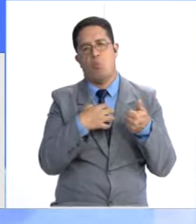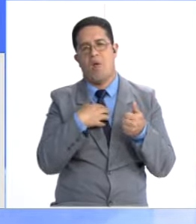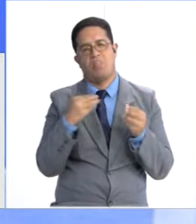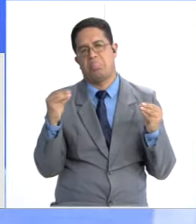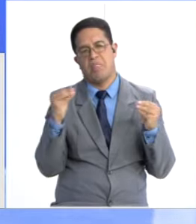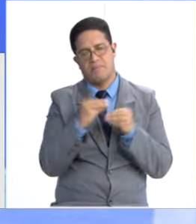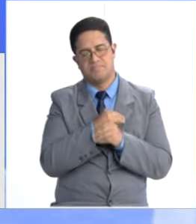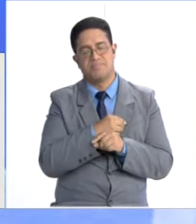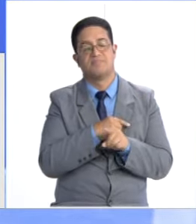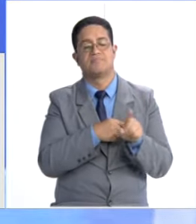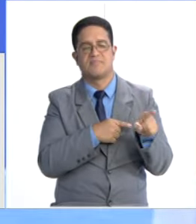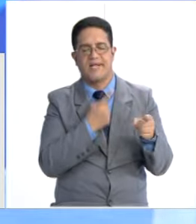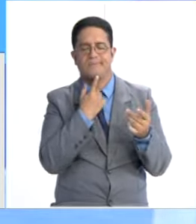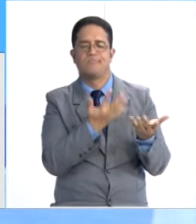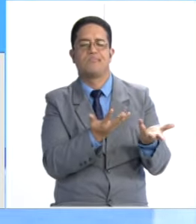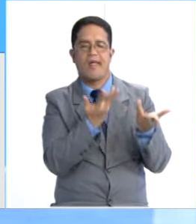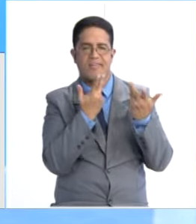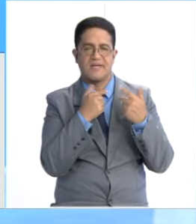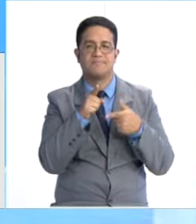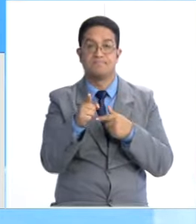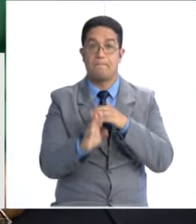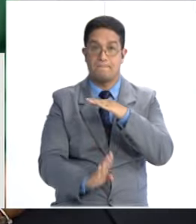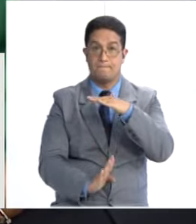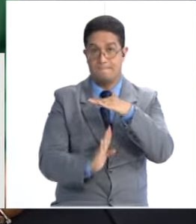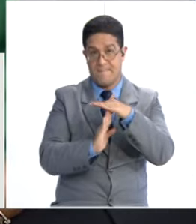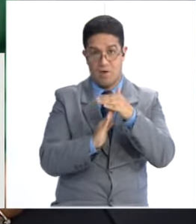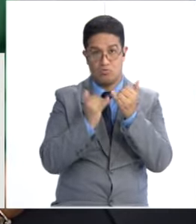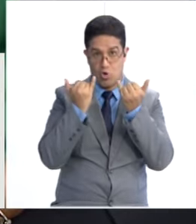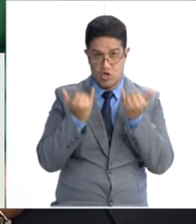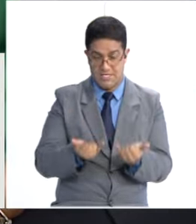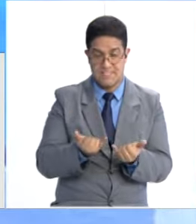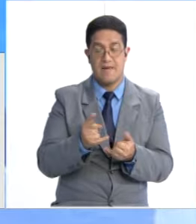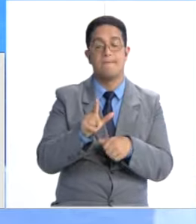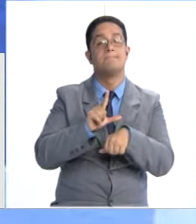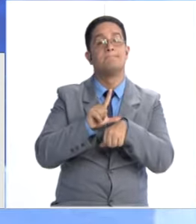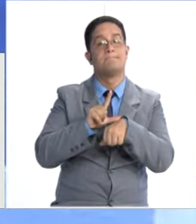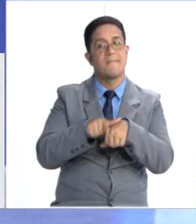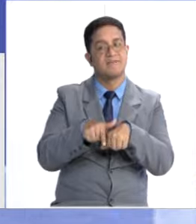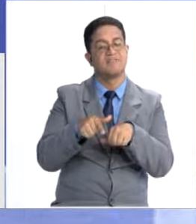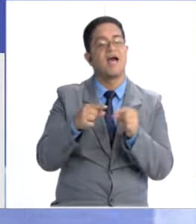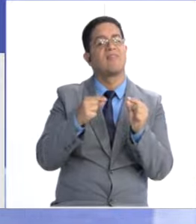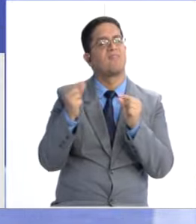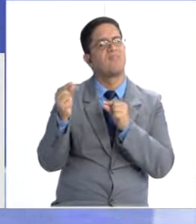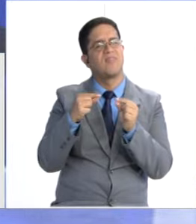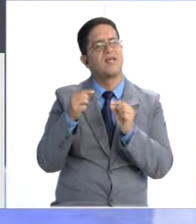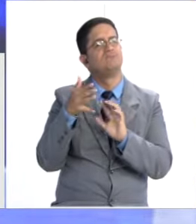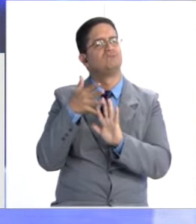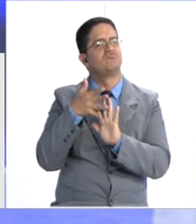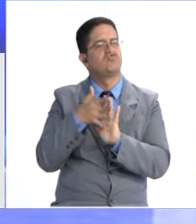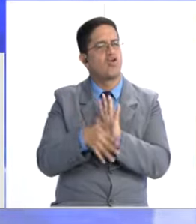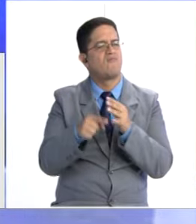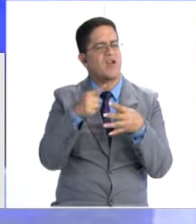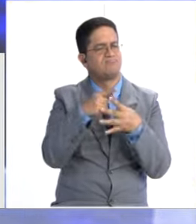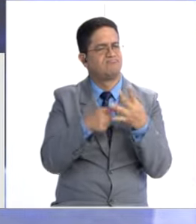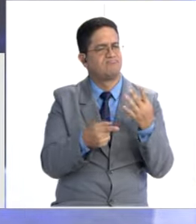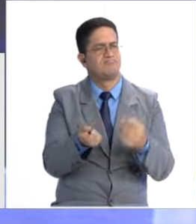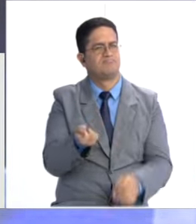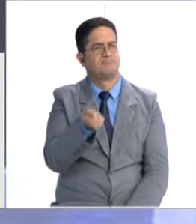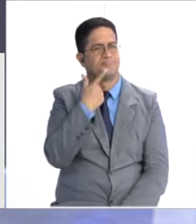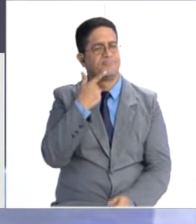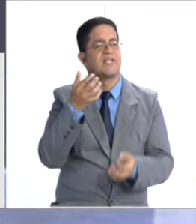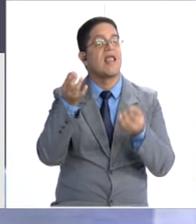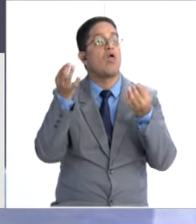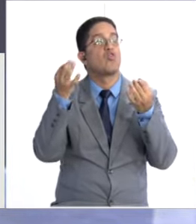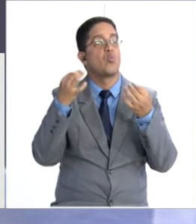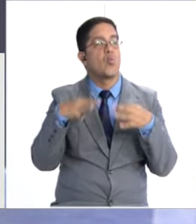decía y nos hacía hincapié sobre eso. Vamos a irnos a la pausa. A regreso seguiremos conversando sobre esta línea de productos naturales presentes